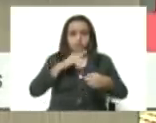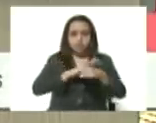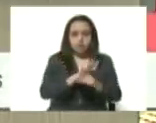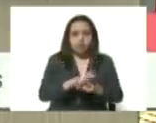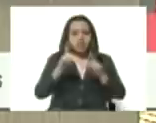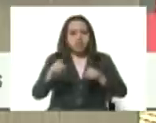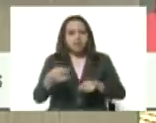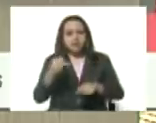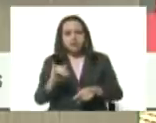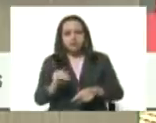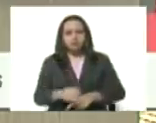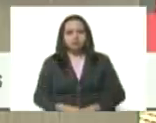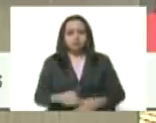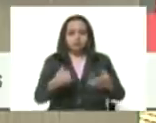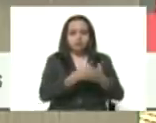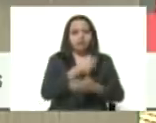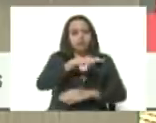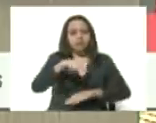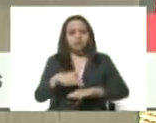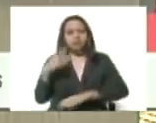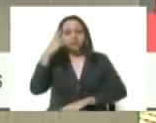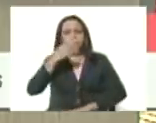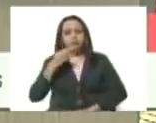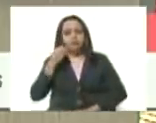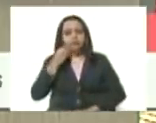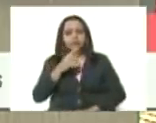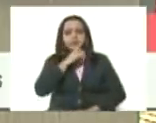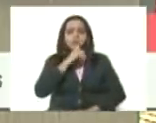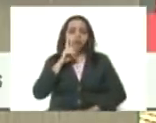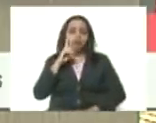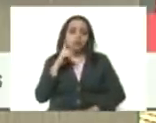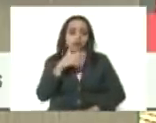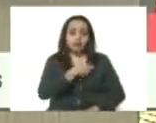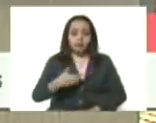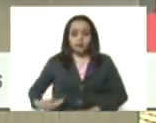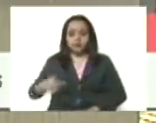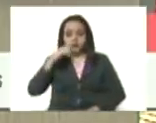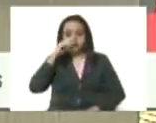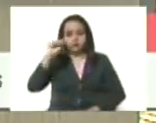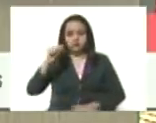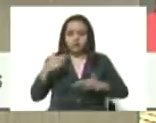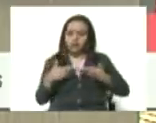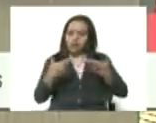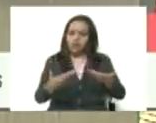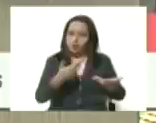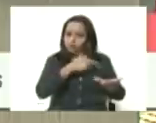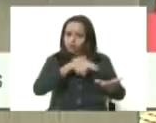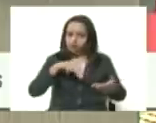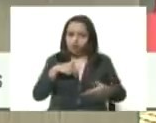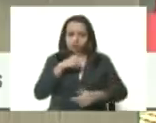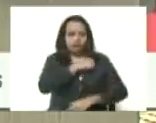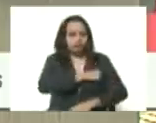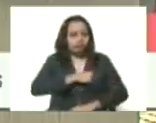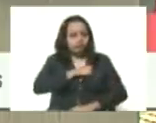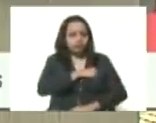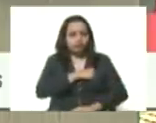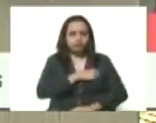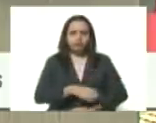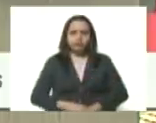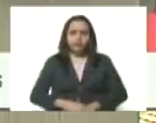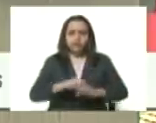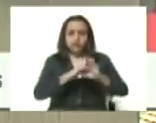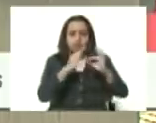que golpee a nuestra juventud. En nombre de nuestro presidente, bueno, damos nuestras condolencias a